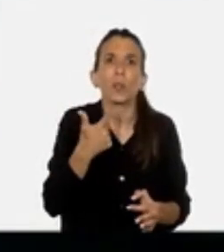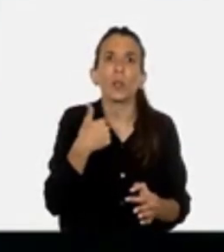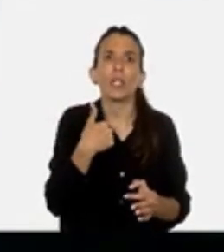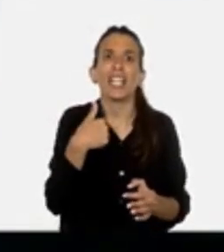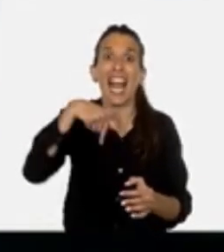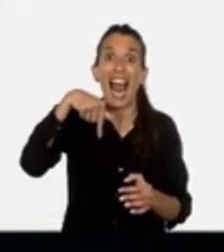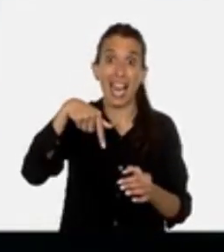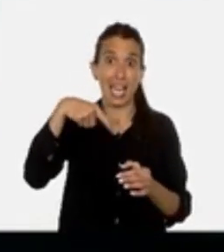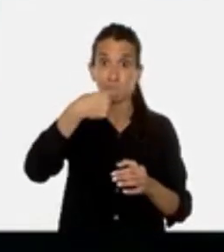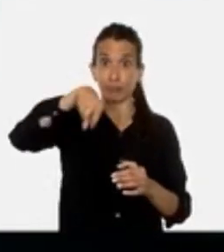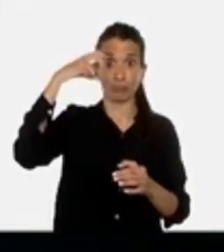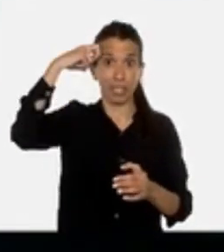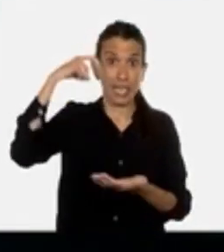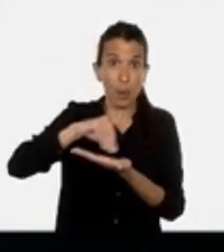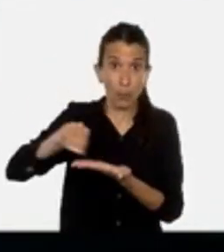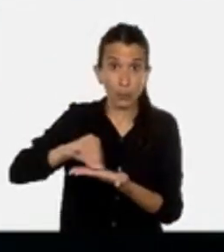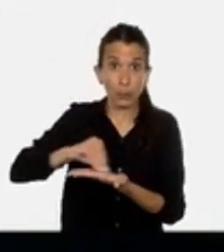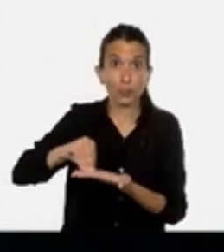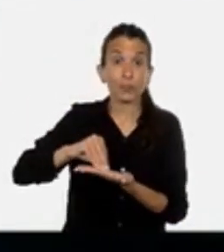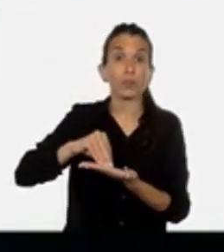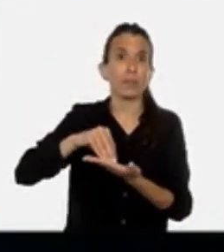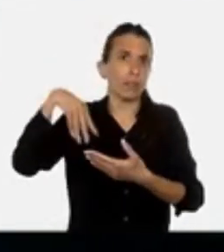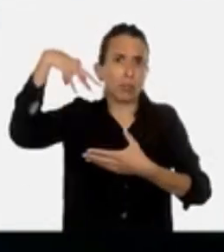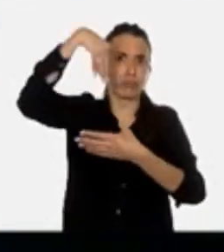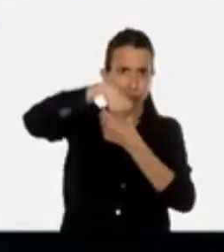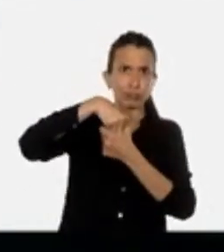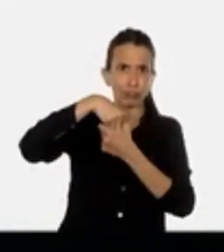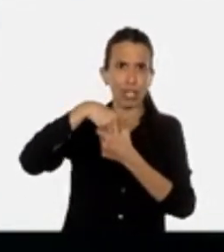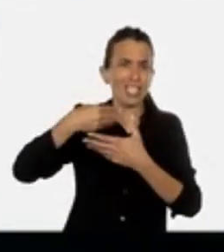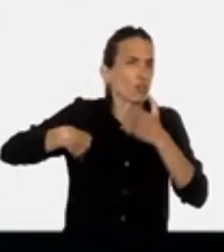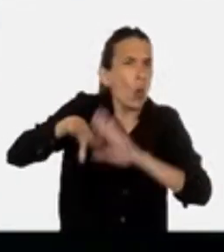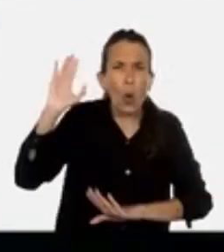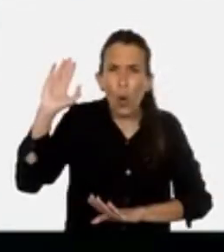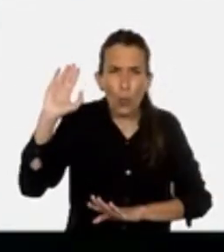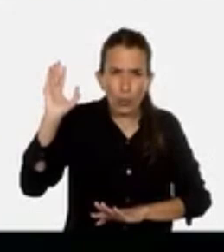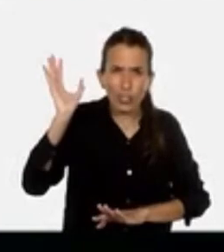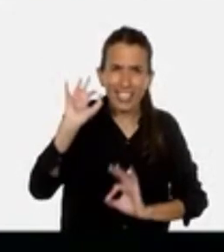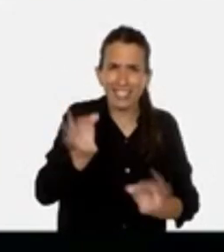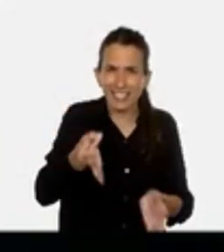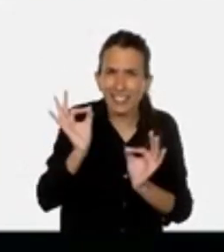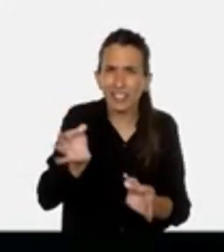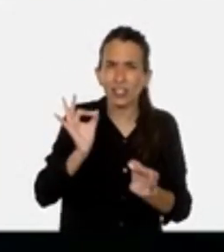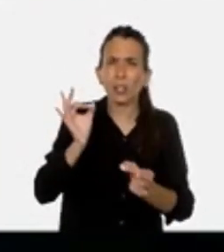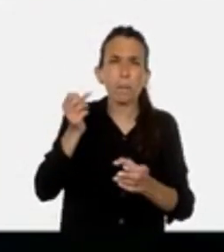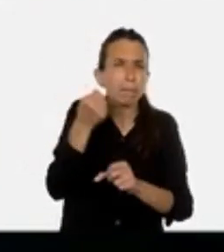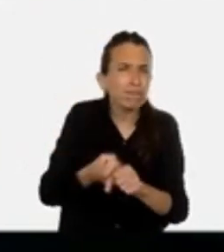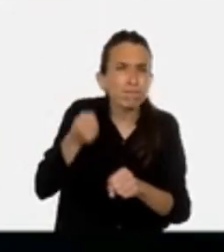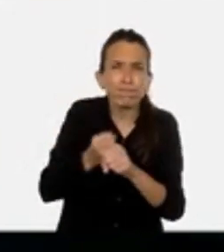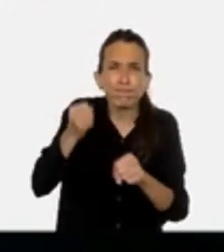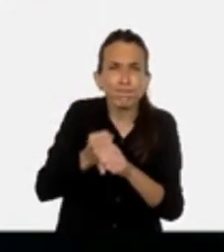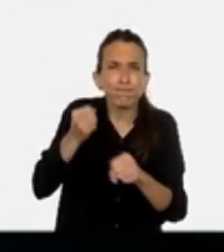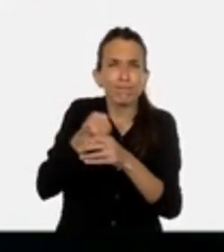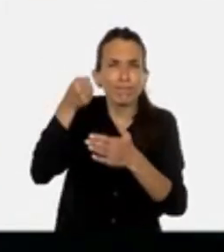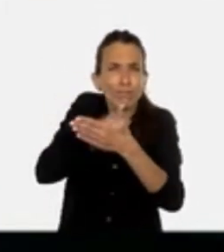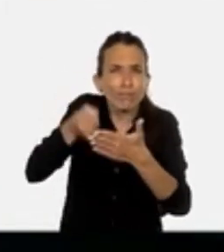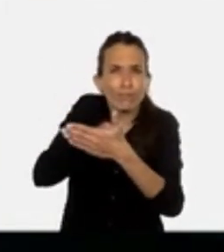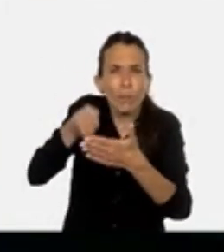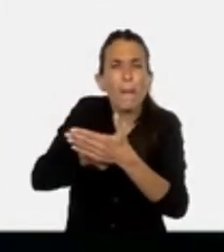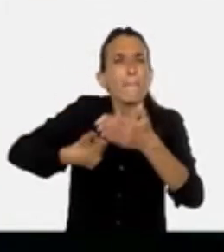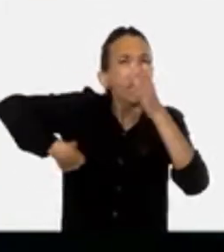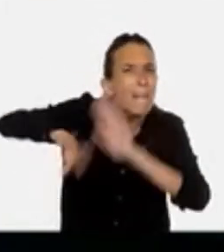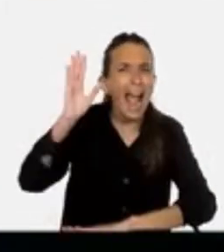legislatura en todas las legislaturas en el congreso pero sobre todas las cosas que tendremos que pelear mucho más en las calles